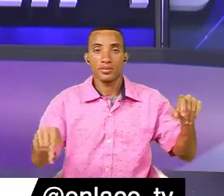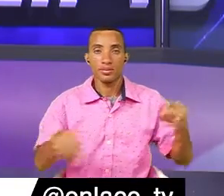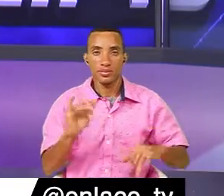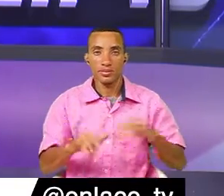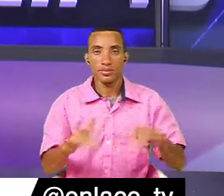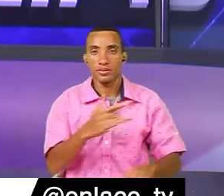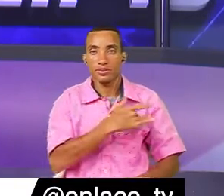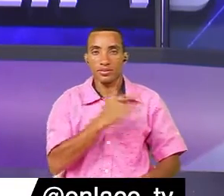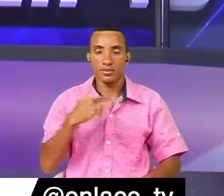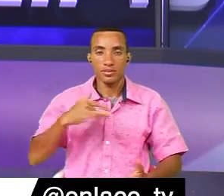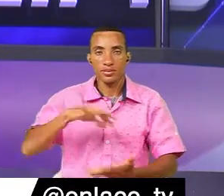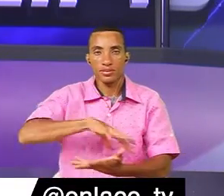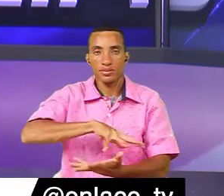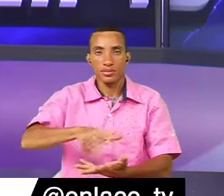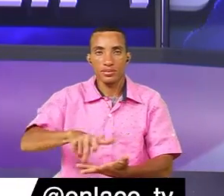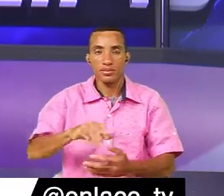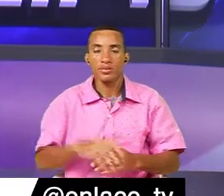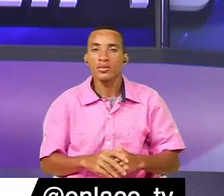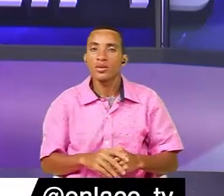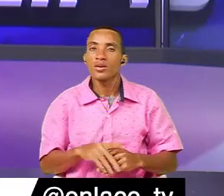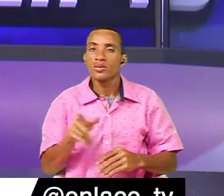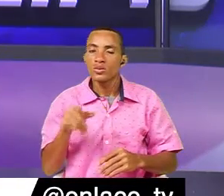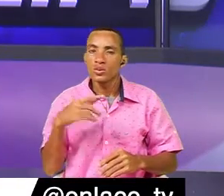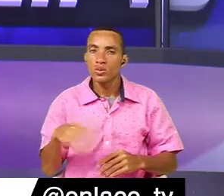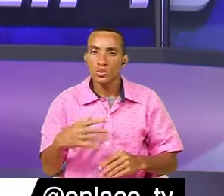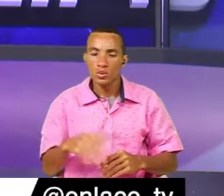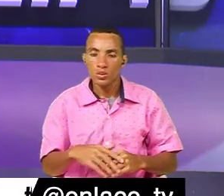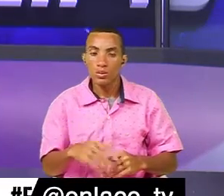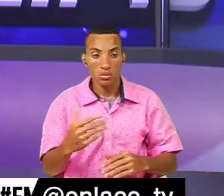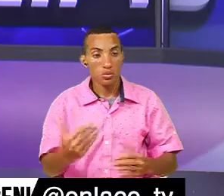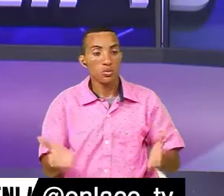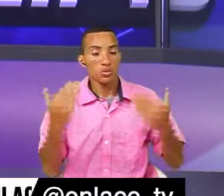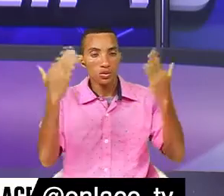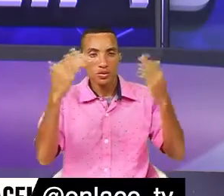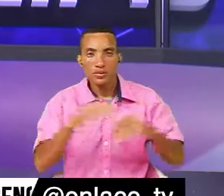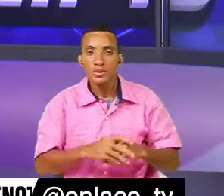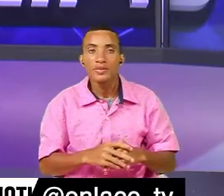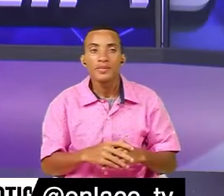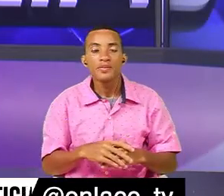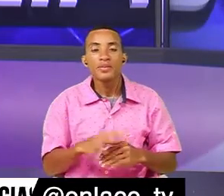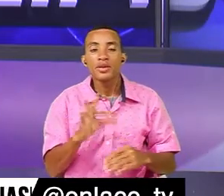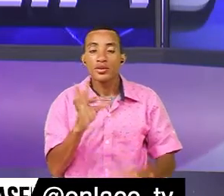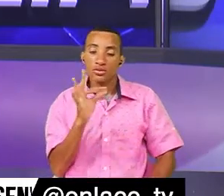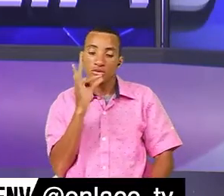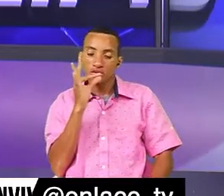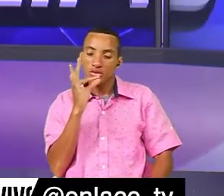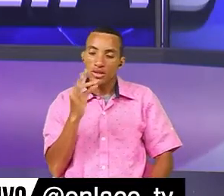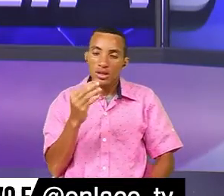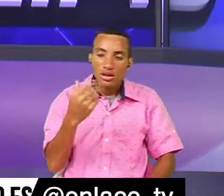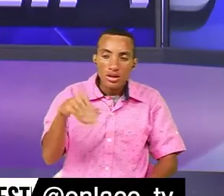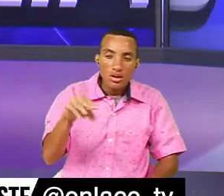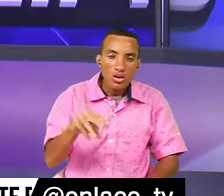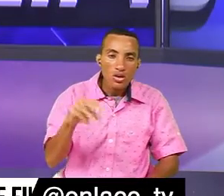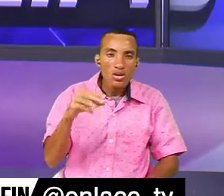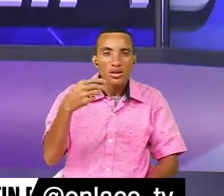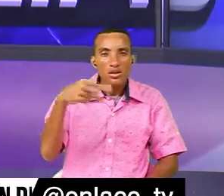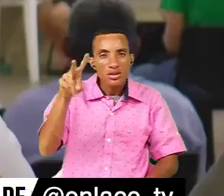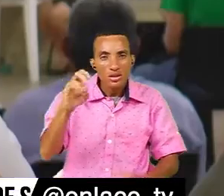Santander destaca la labor adelantada por el municipio de Barranca Bermeja para el tratamiento de la drogadicción en menores de edad.